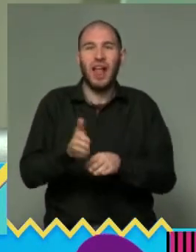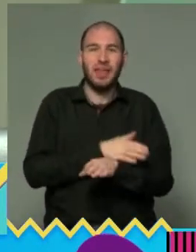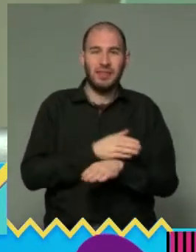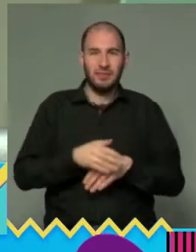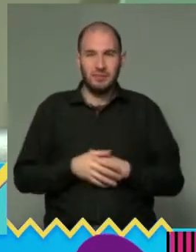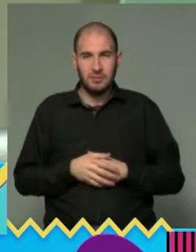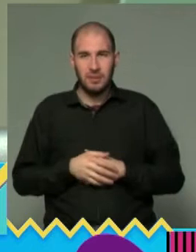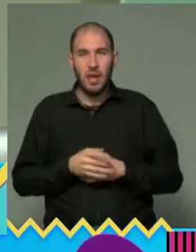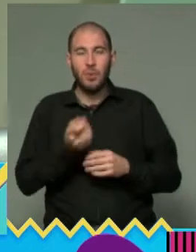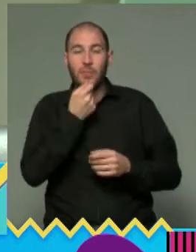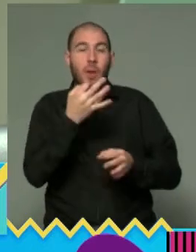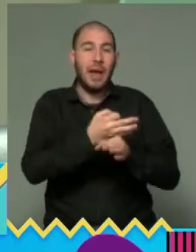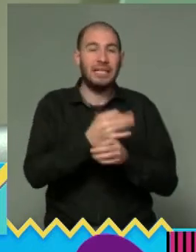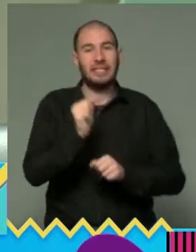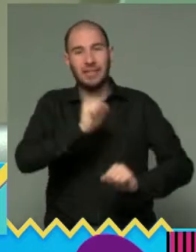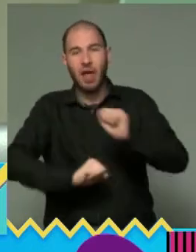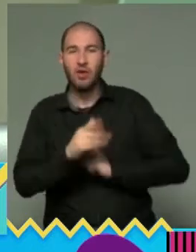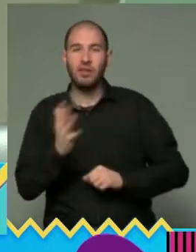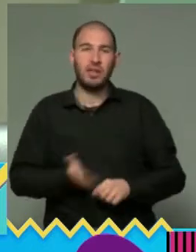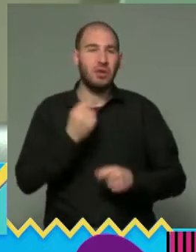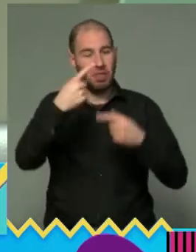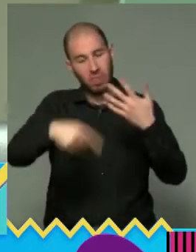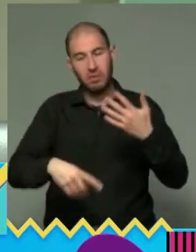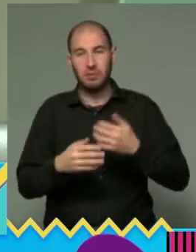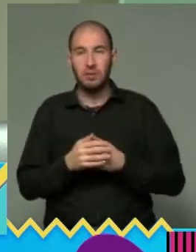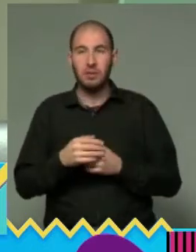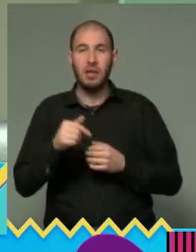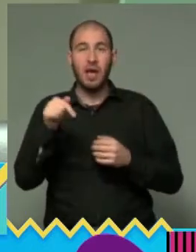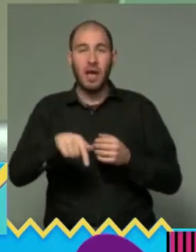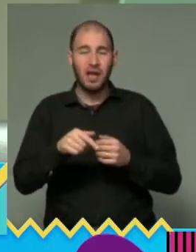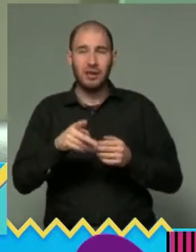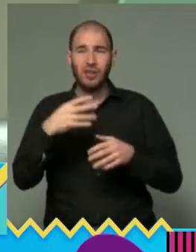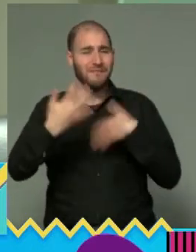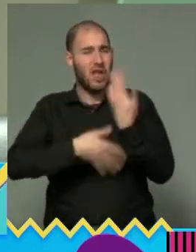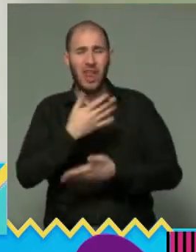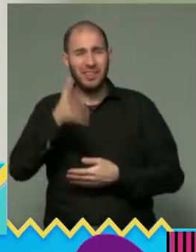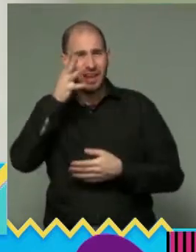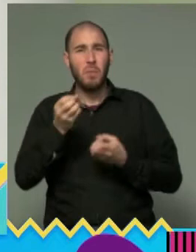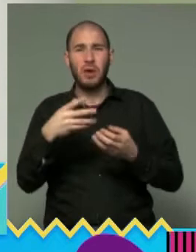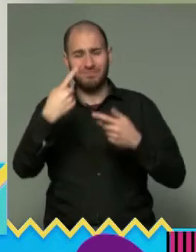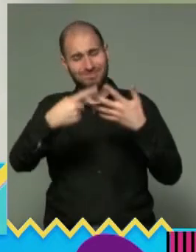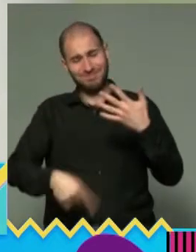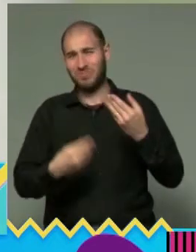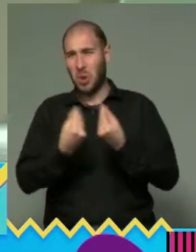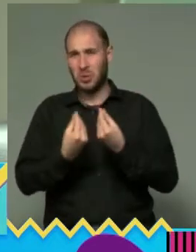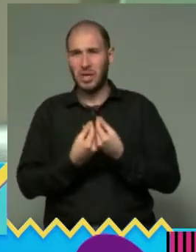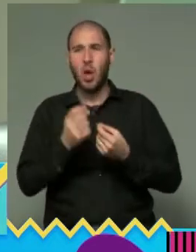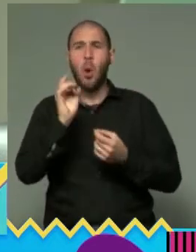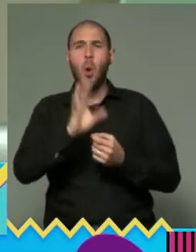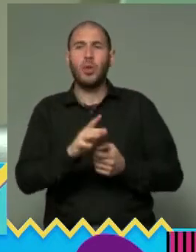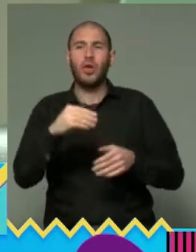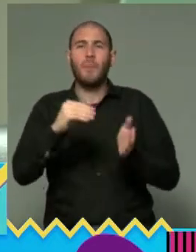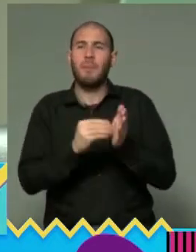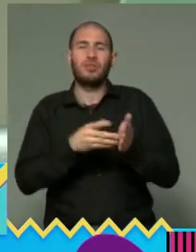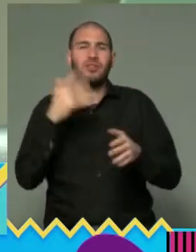tipo, donde una maestra, un celador, un directivo, etcétera, se enfrenta a una situación que es sumamente violenta porque implica muchas cosas. No es simplemente el momento